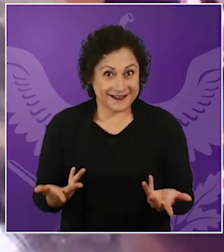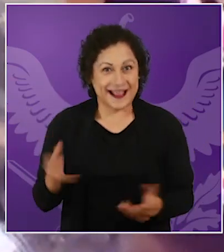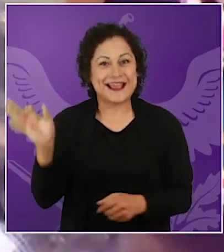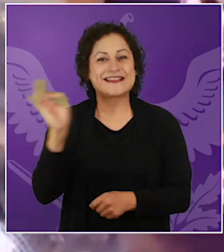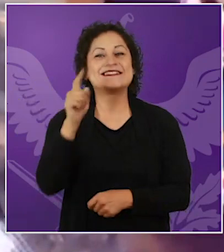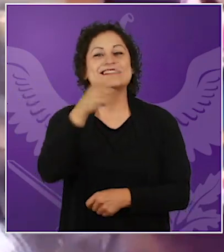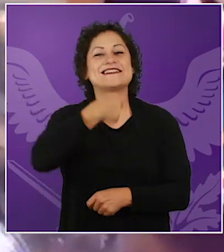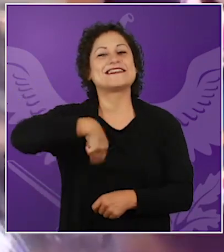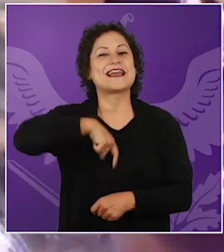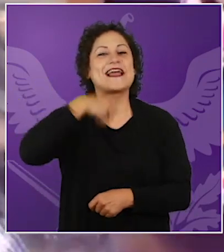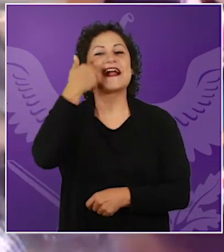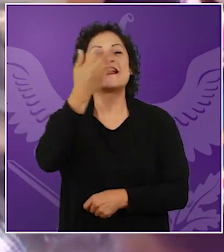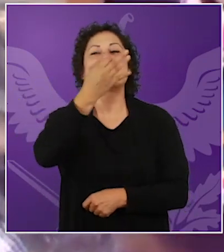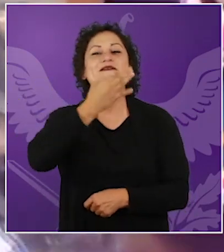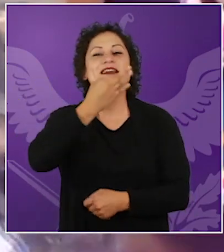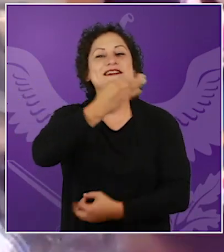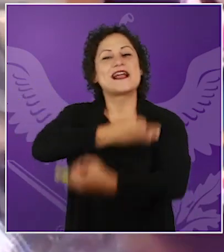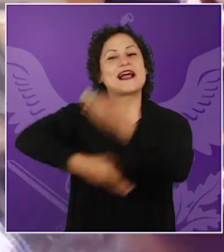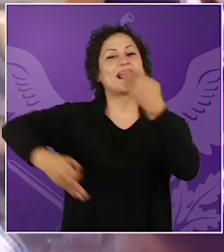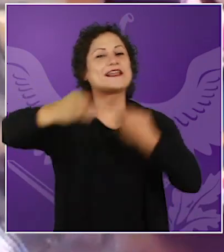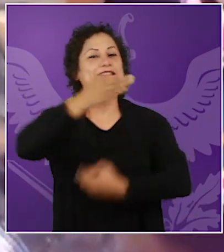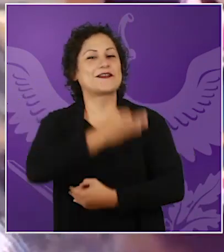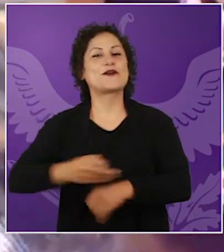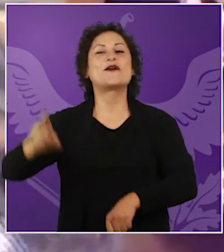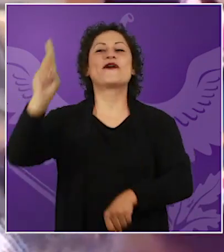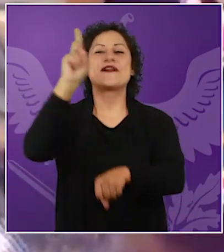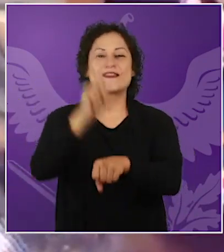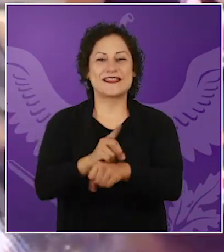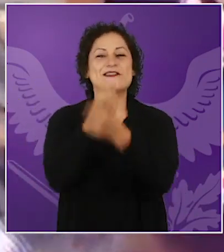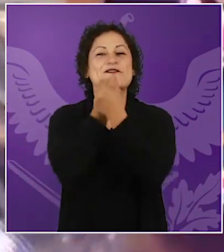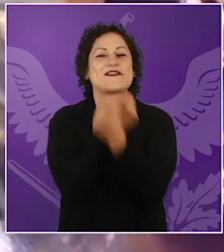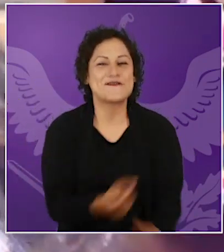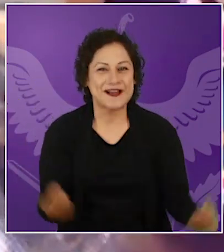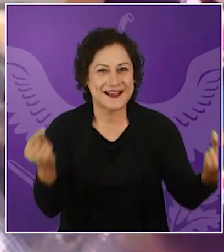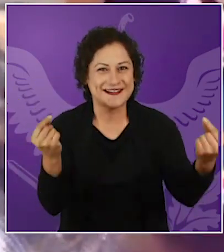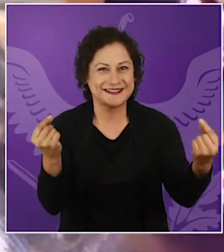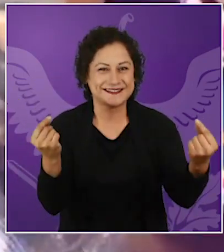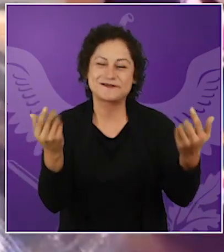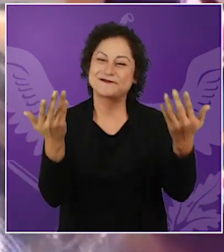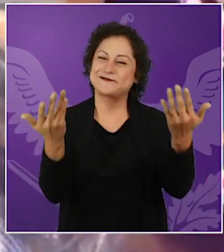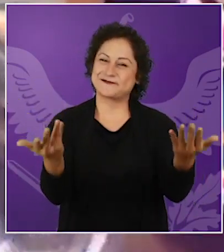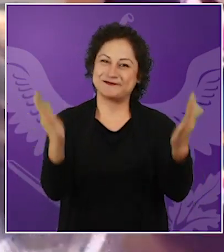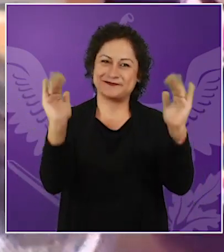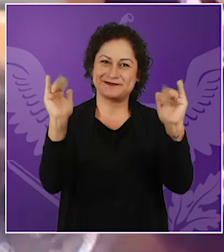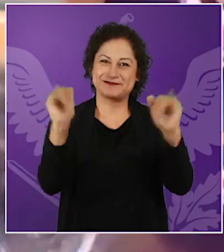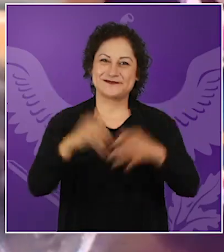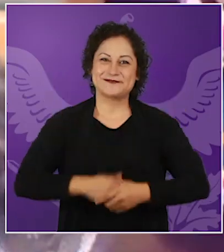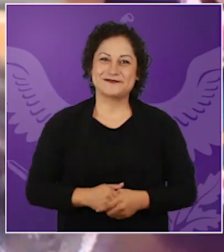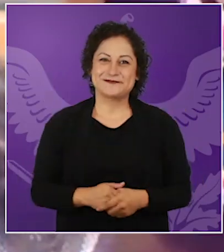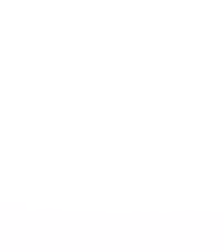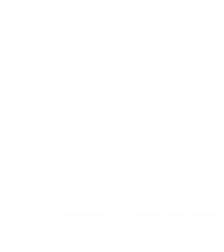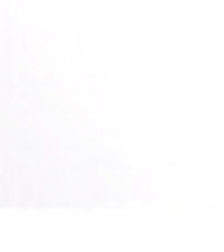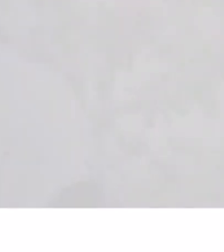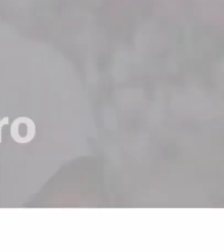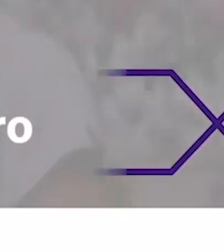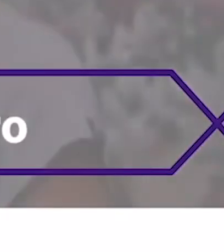todos y a todas, debemos celebrar el Día de las Infancias. Hasta pronto.